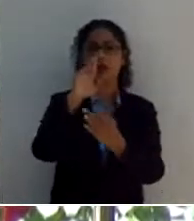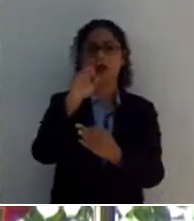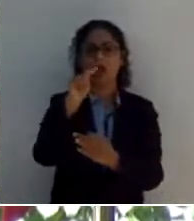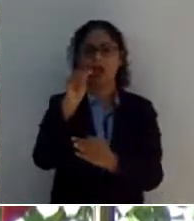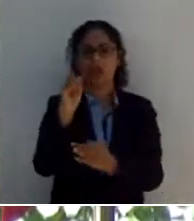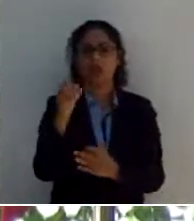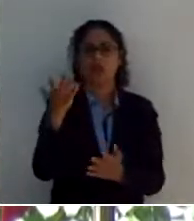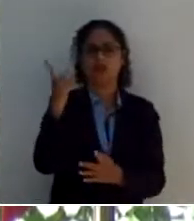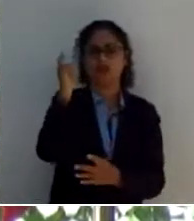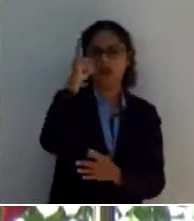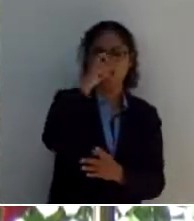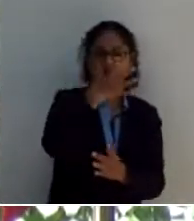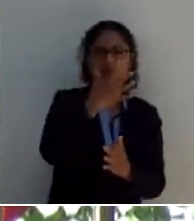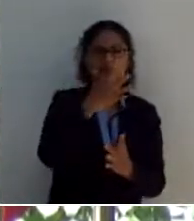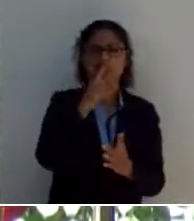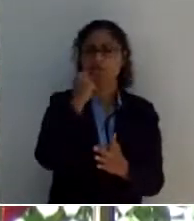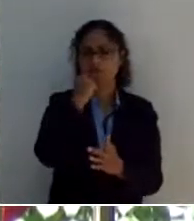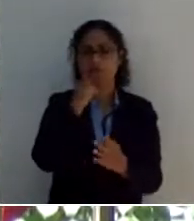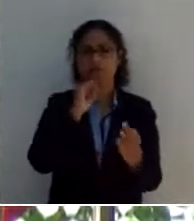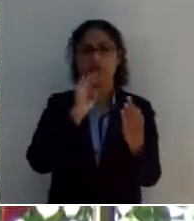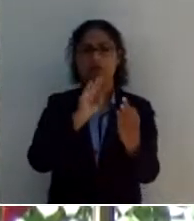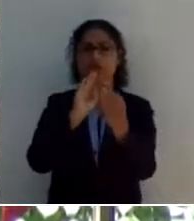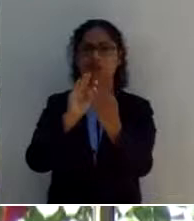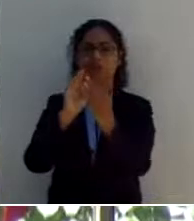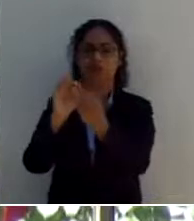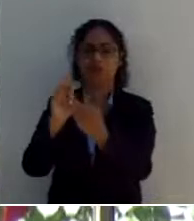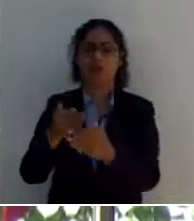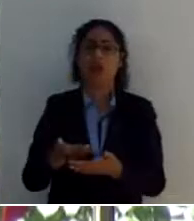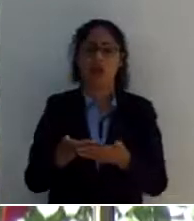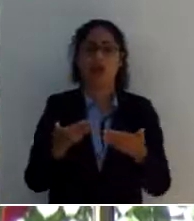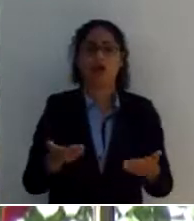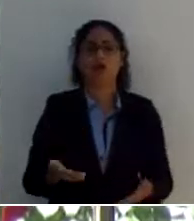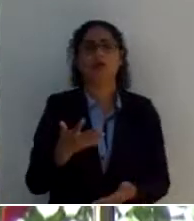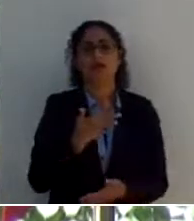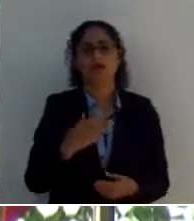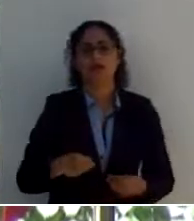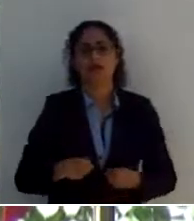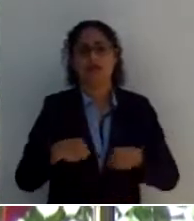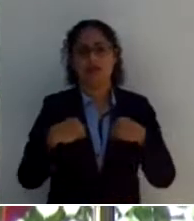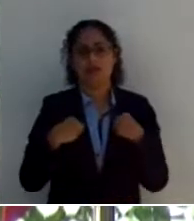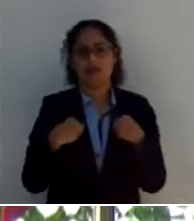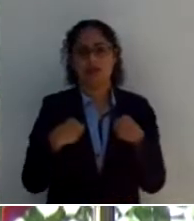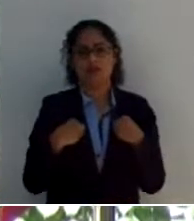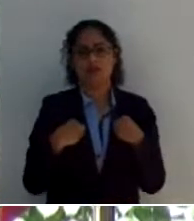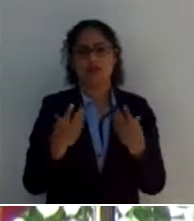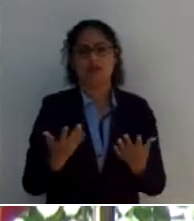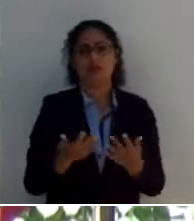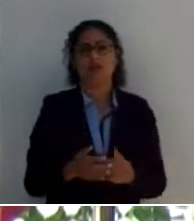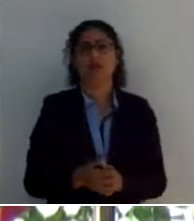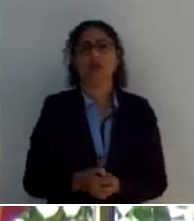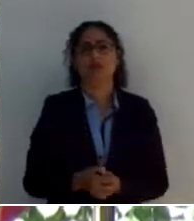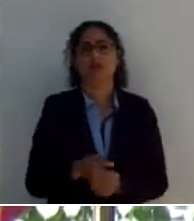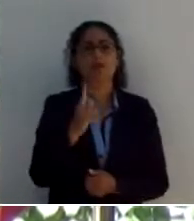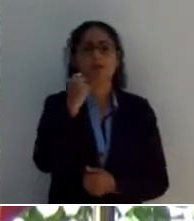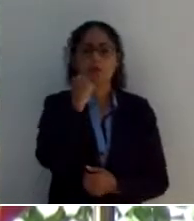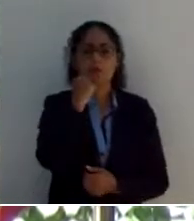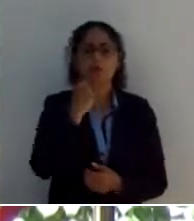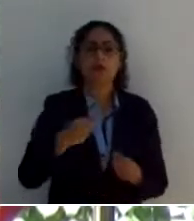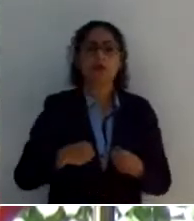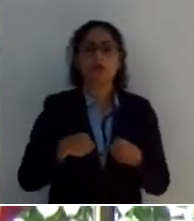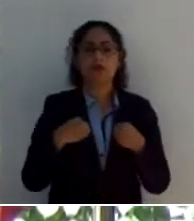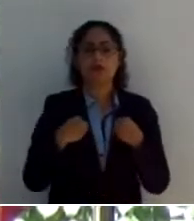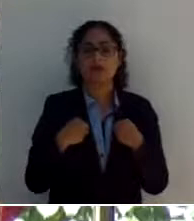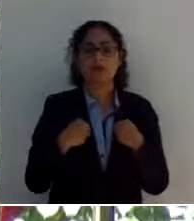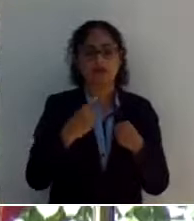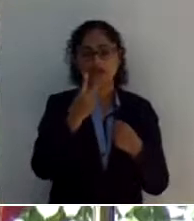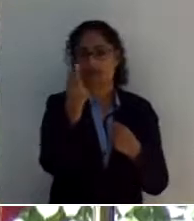crisis en momentos tan complejos que nos toca vivir, pero eso nos toca vivir y